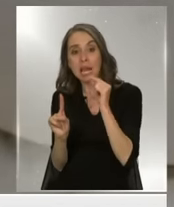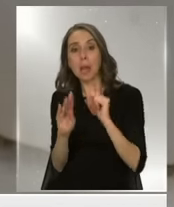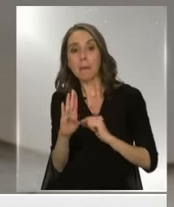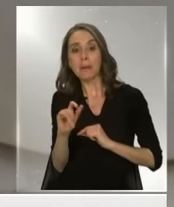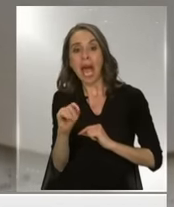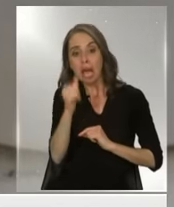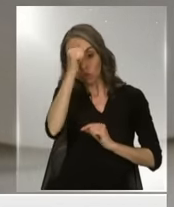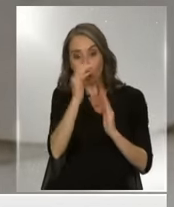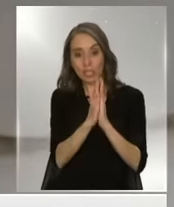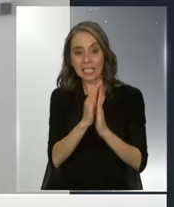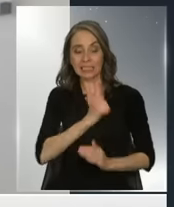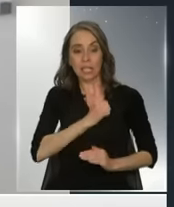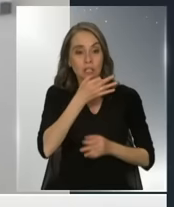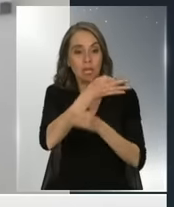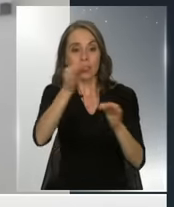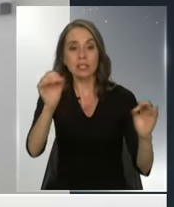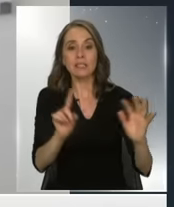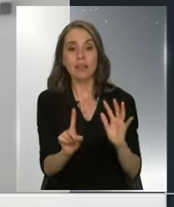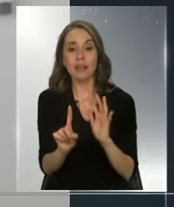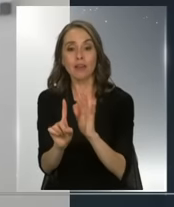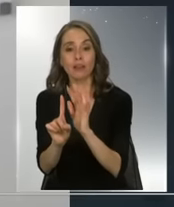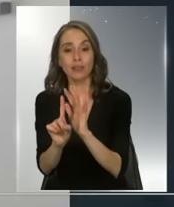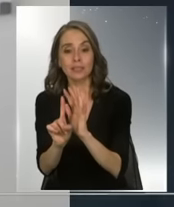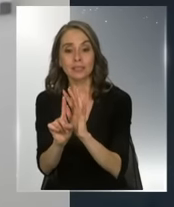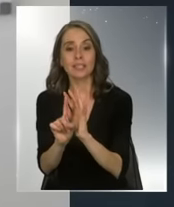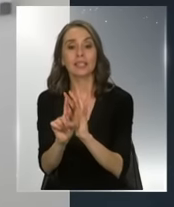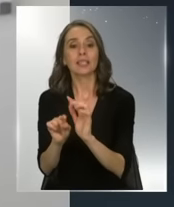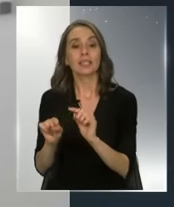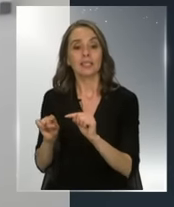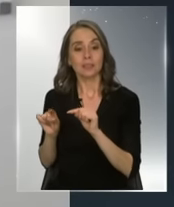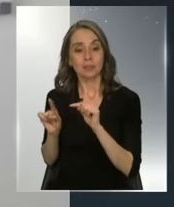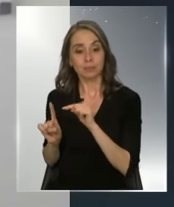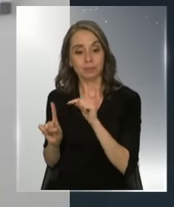le dice a la feligresía,